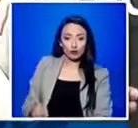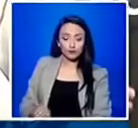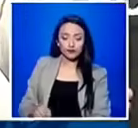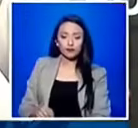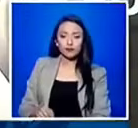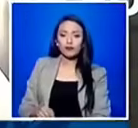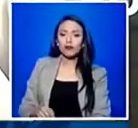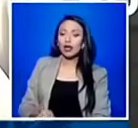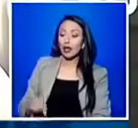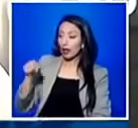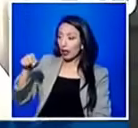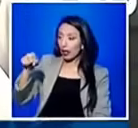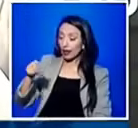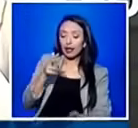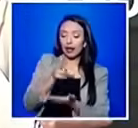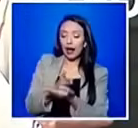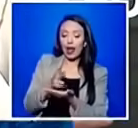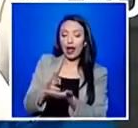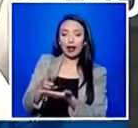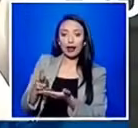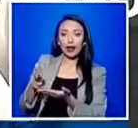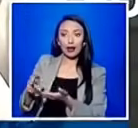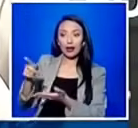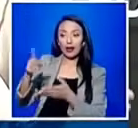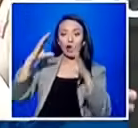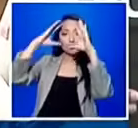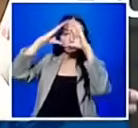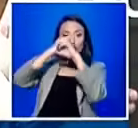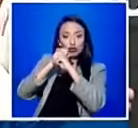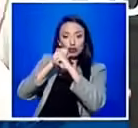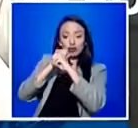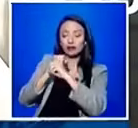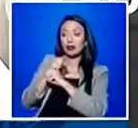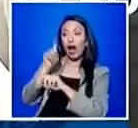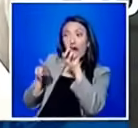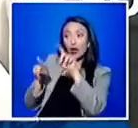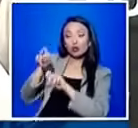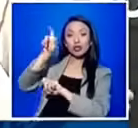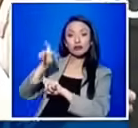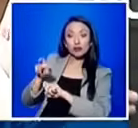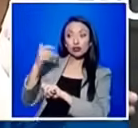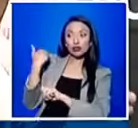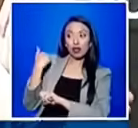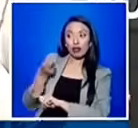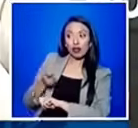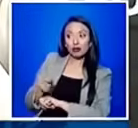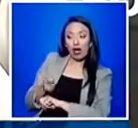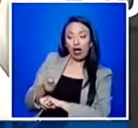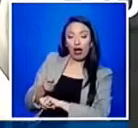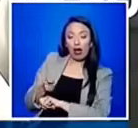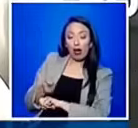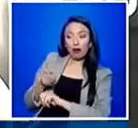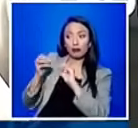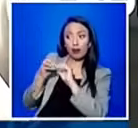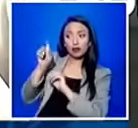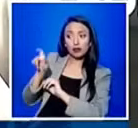Que este también sirve como garaje en las noches, entonces no son las únicas personas que tienen la llave, sino hay otras